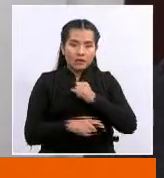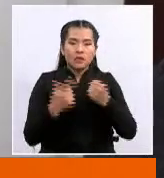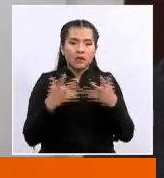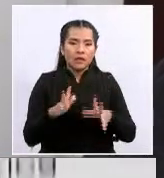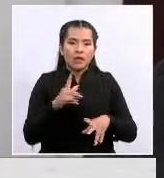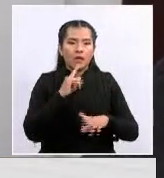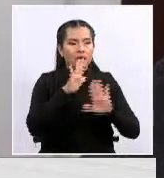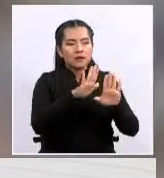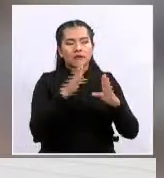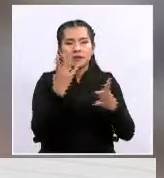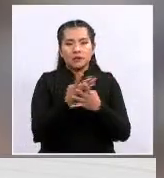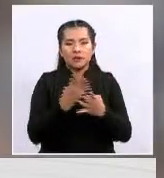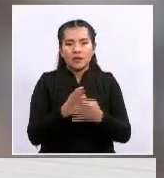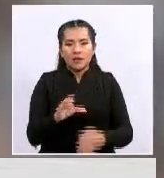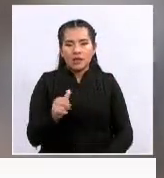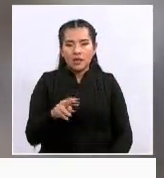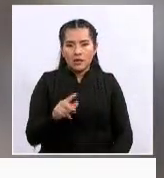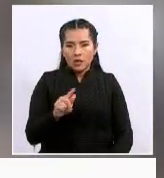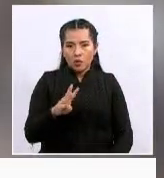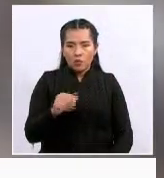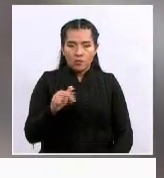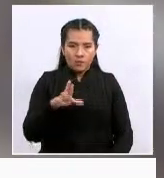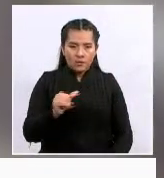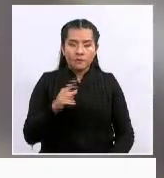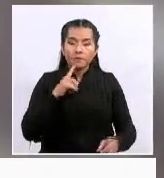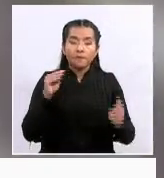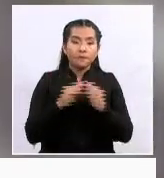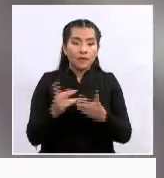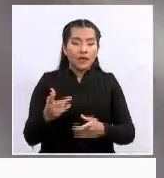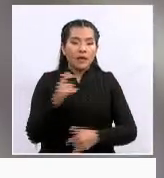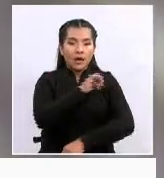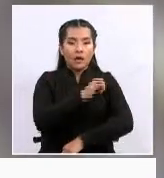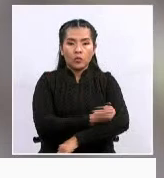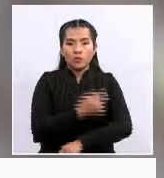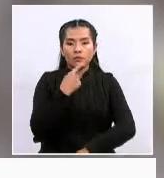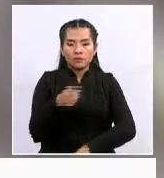al penal de Cantumarca. Asimismo, la autoridad destacó que el proceso